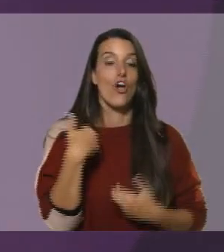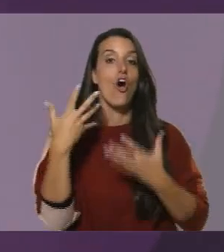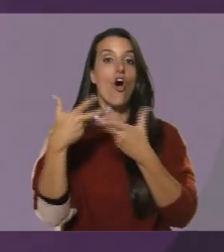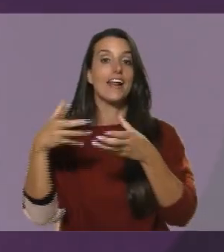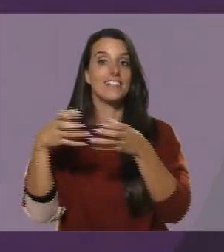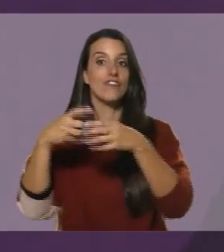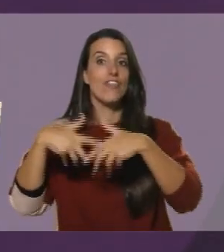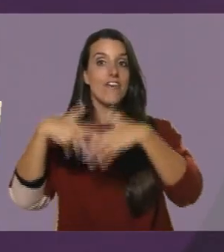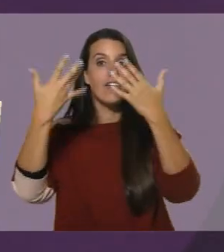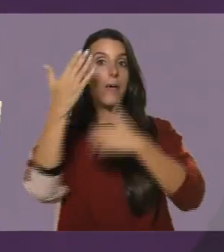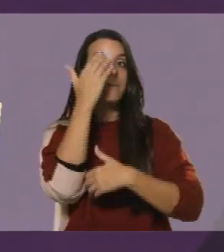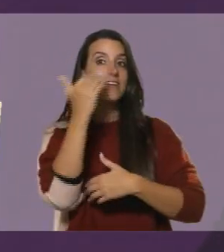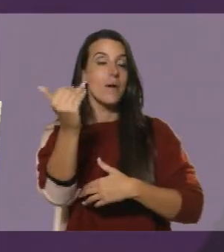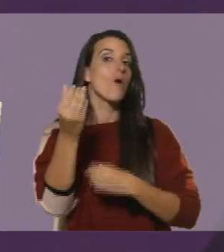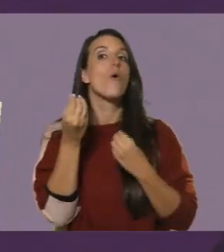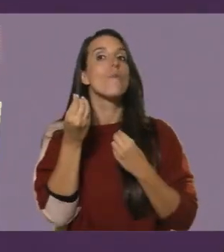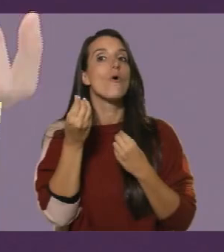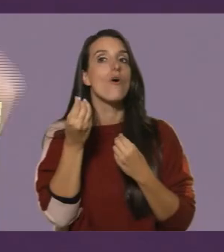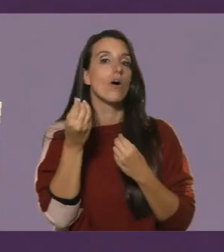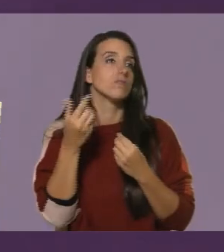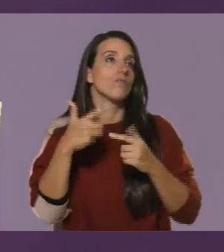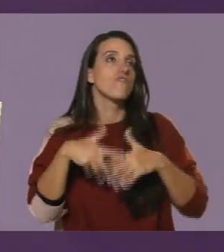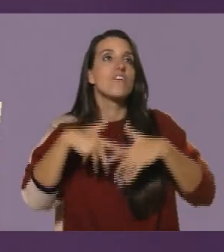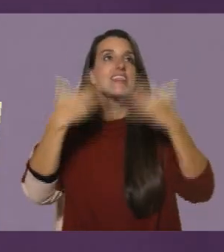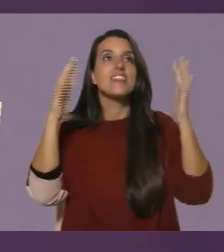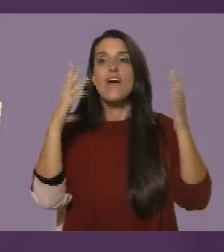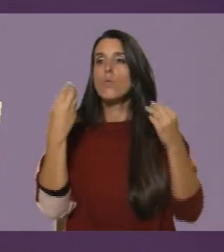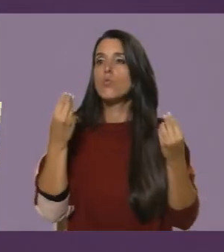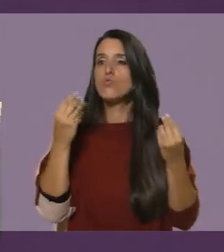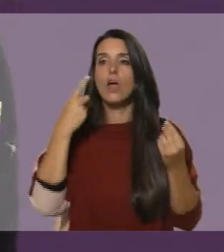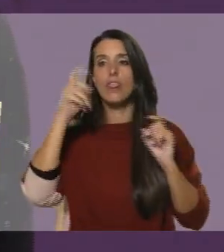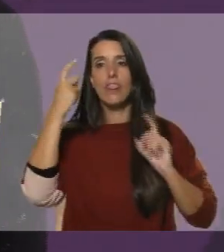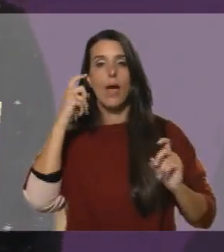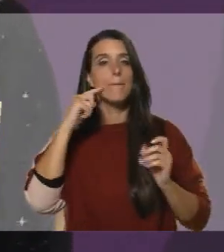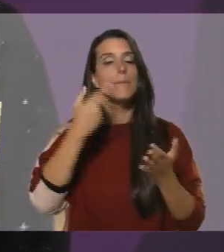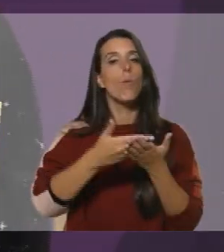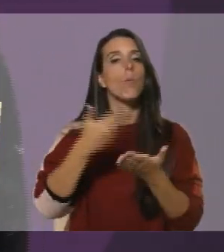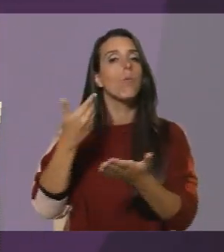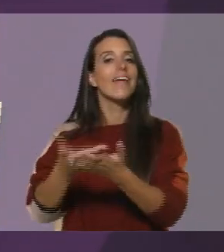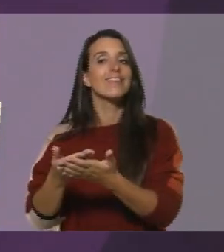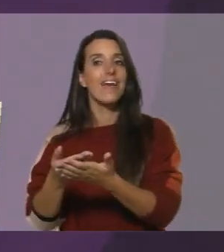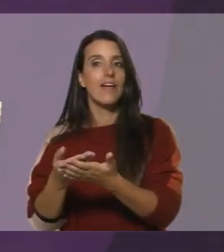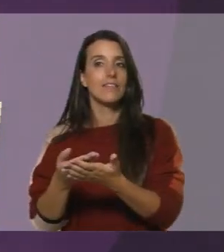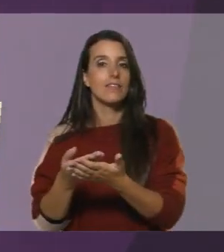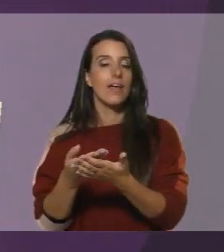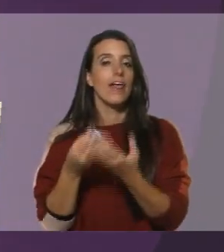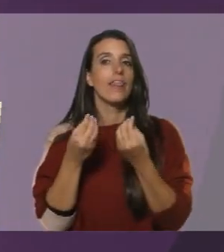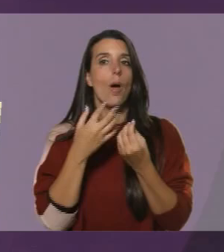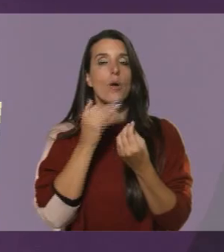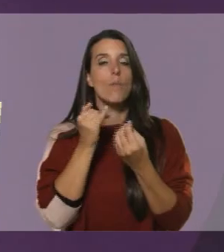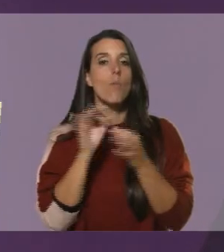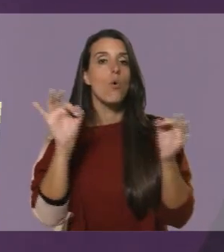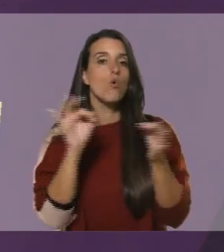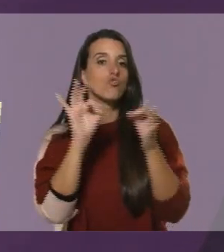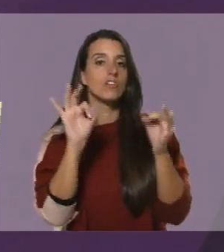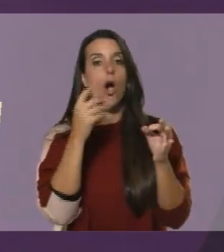del festival. Este es un festival que tiene muchas propuestas, de más que nada de músicas y